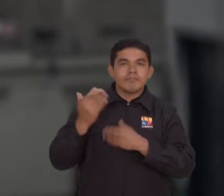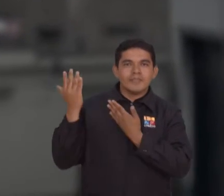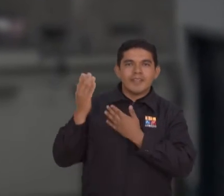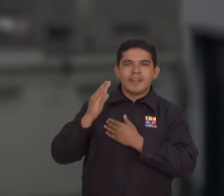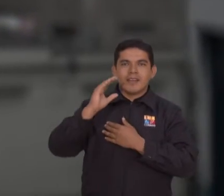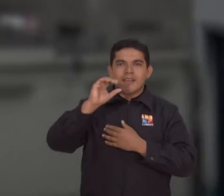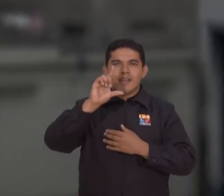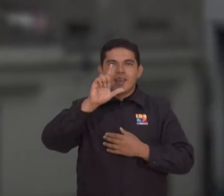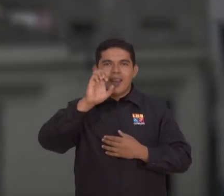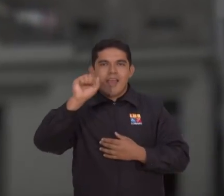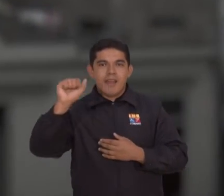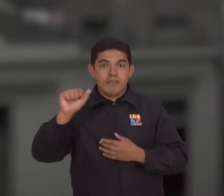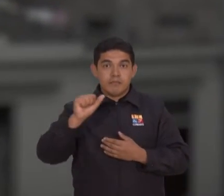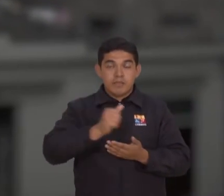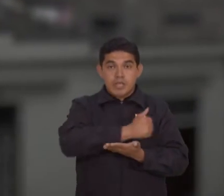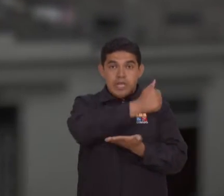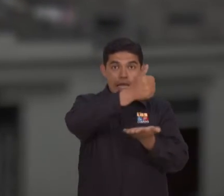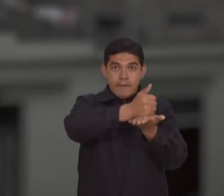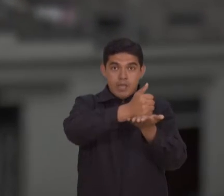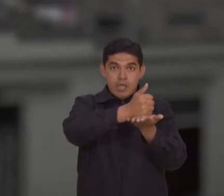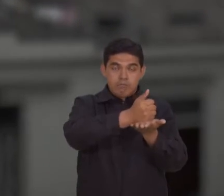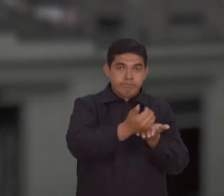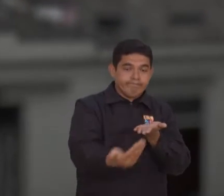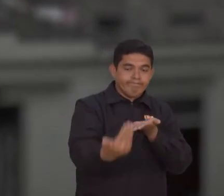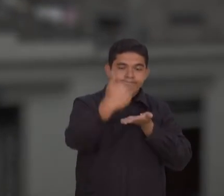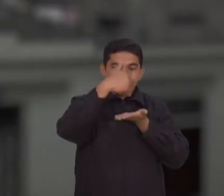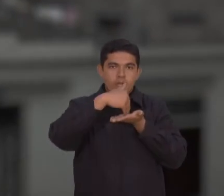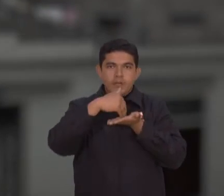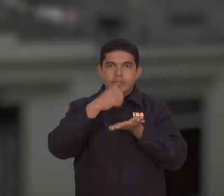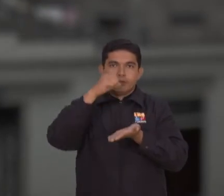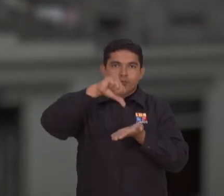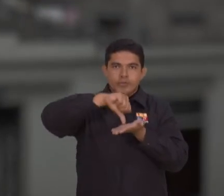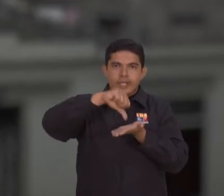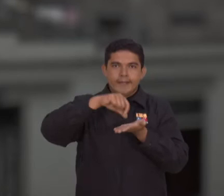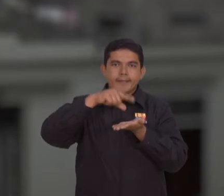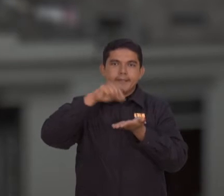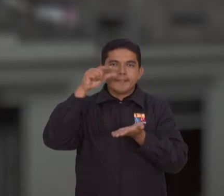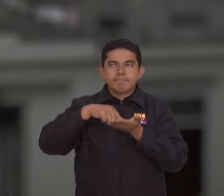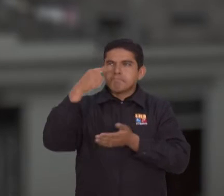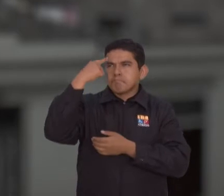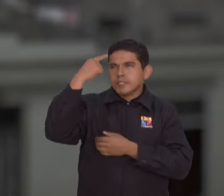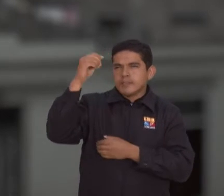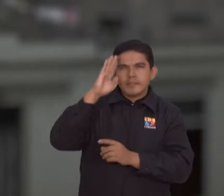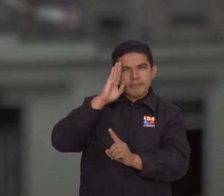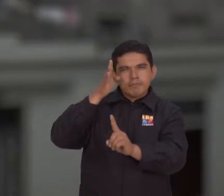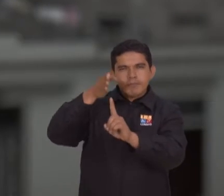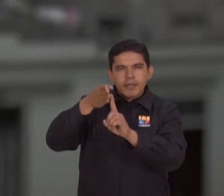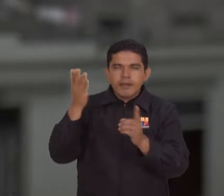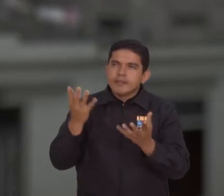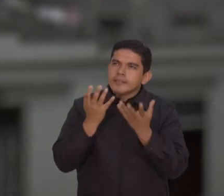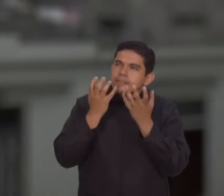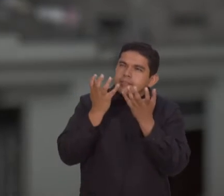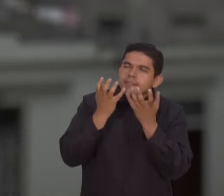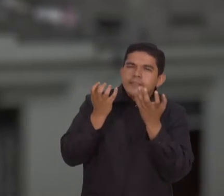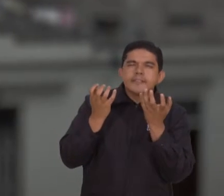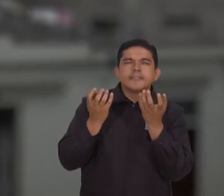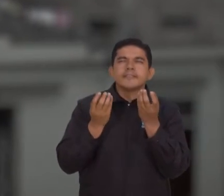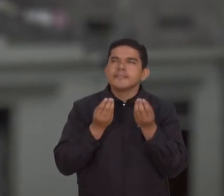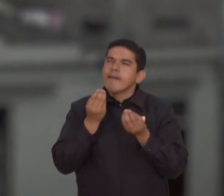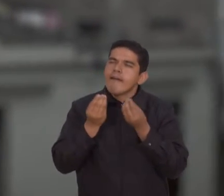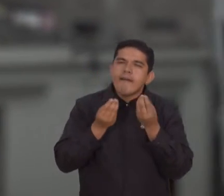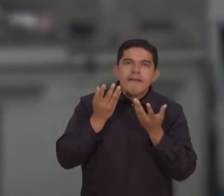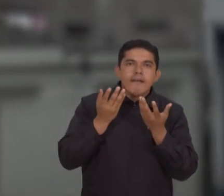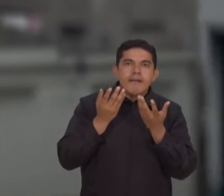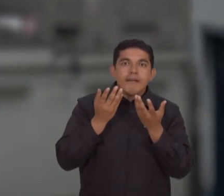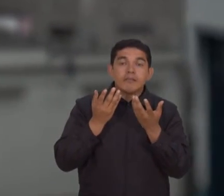Clara regresa desde la capital con ambiciones, con sueños, con metas, con ganas. Ah, y